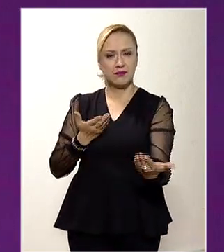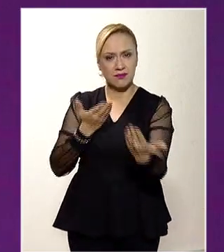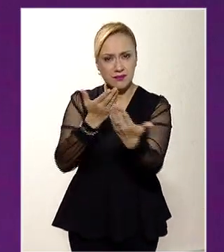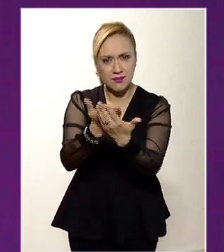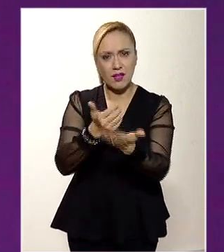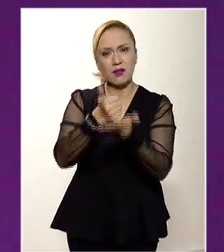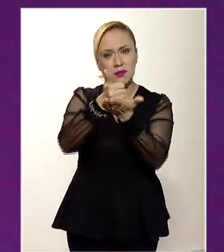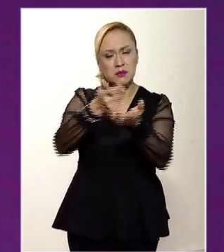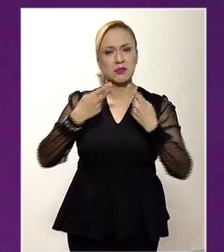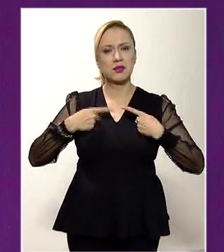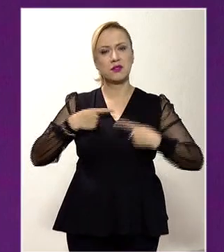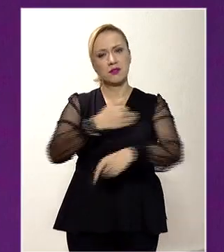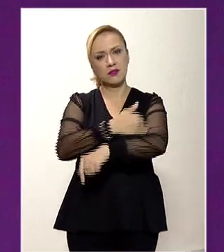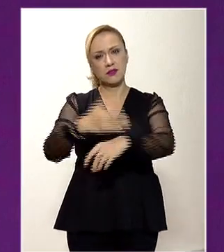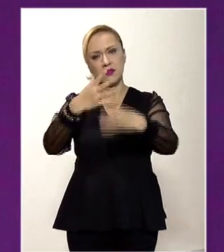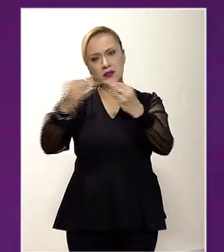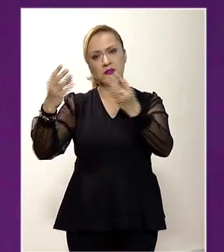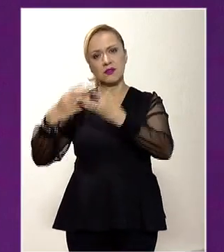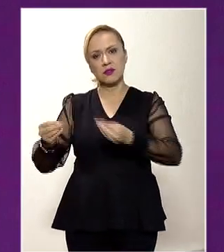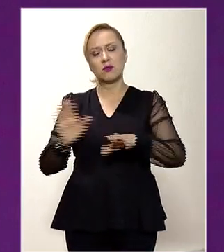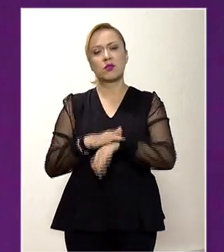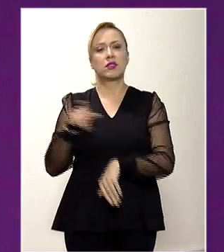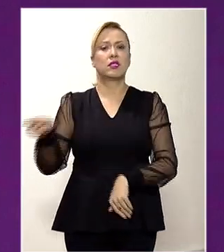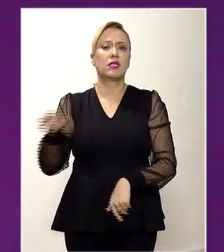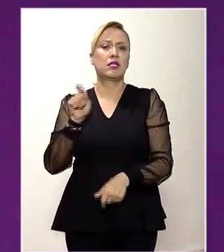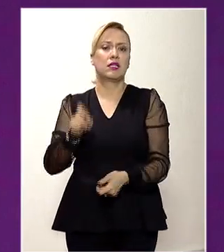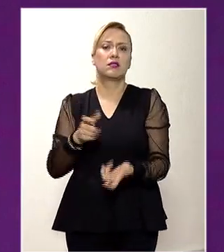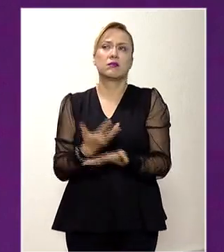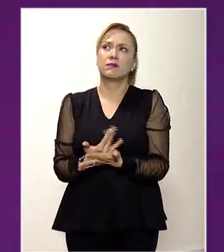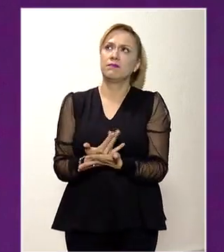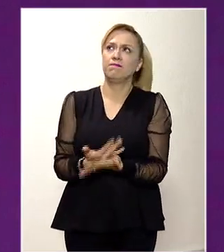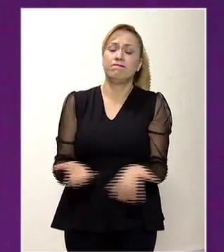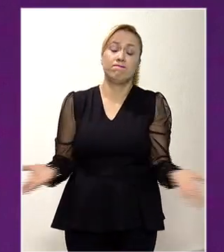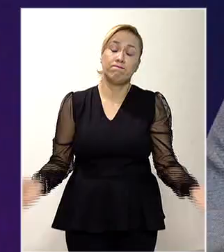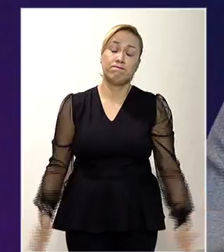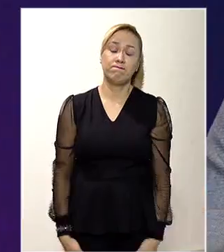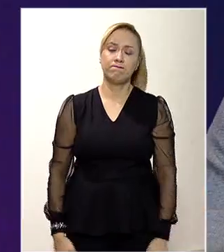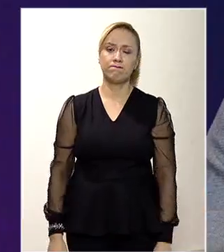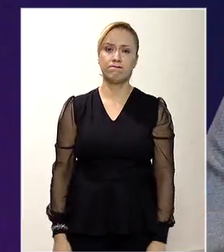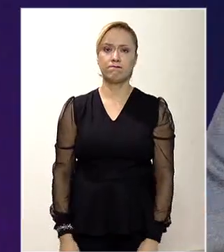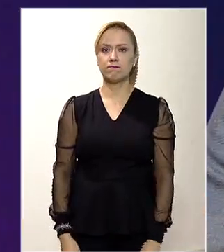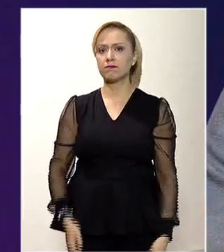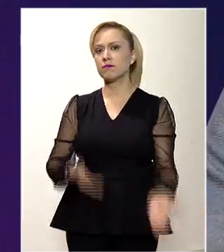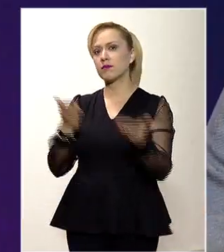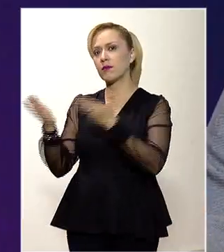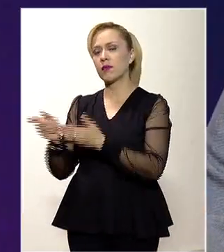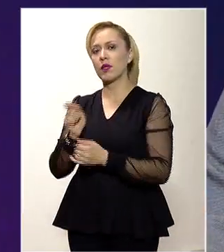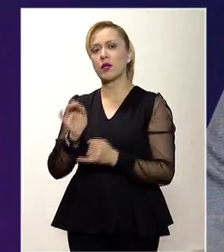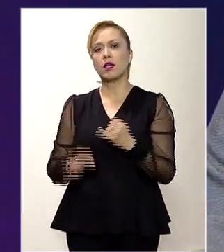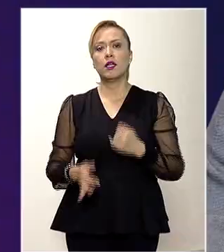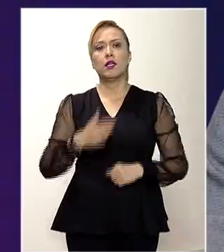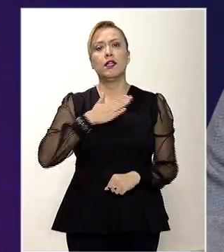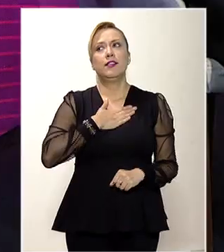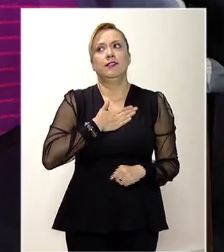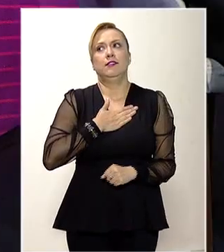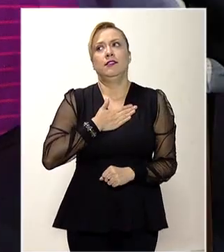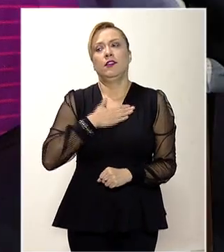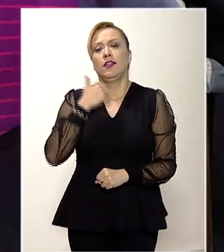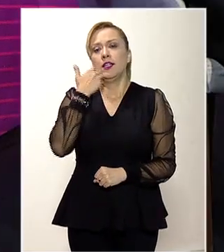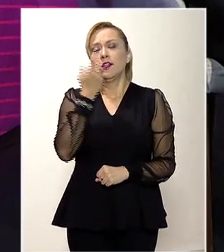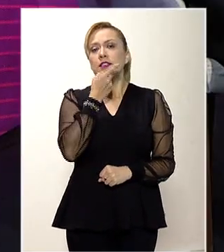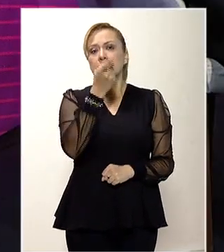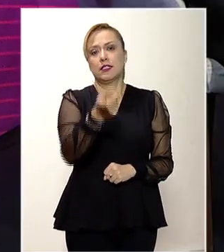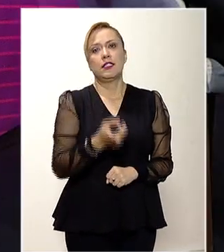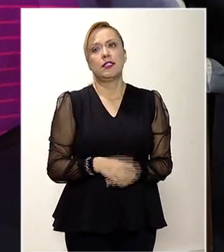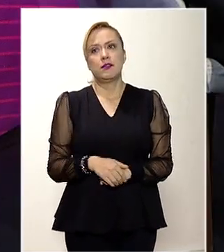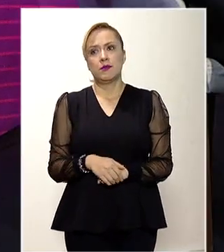familias de las personas desaparecidas, porque creo que les quedamos mucho a deber todavía. Fernando, una reflexión final. Pues yo solamente creo